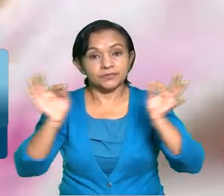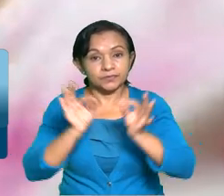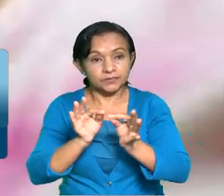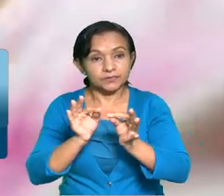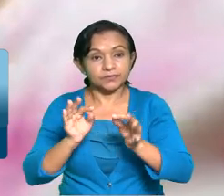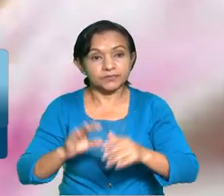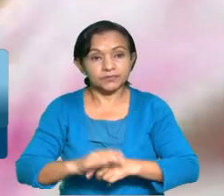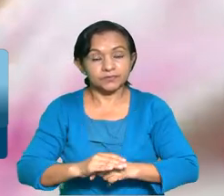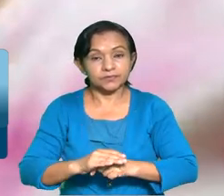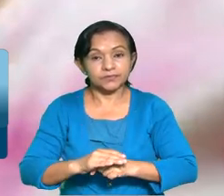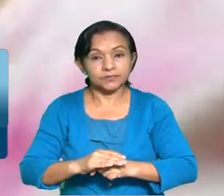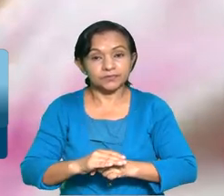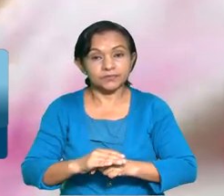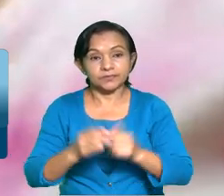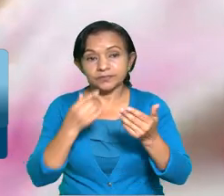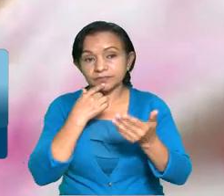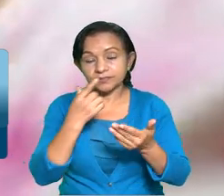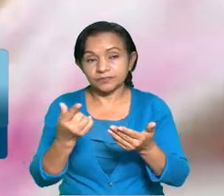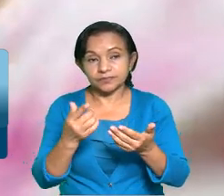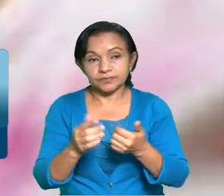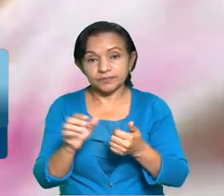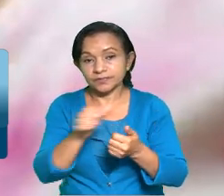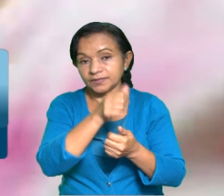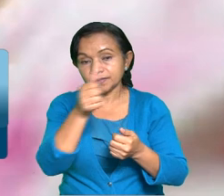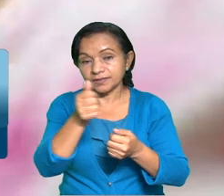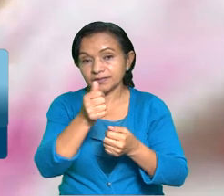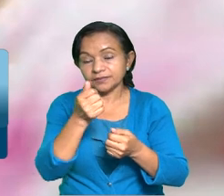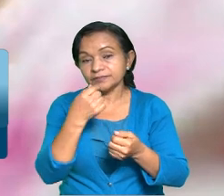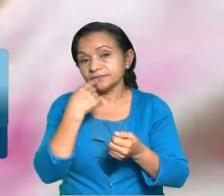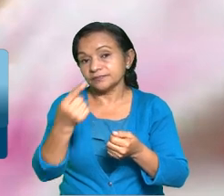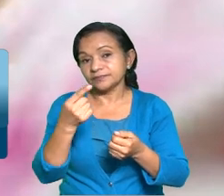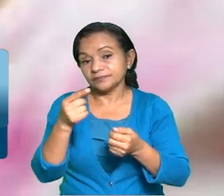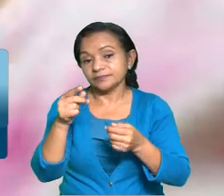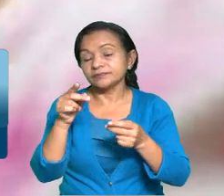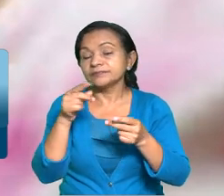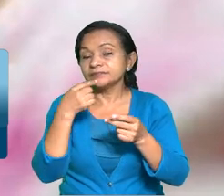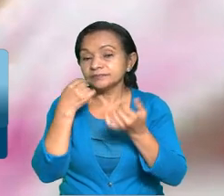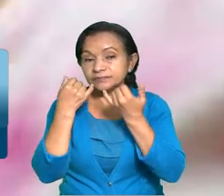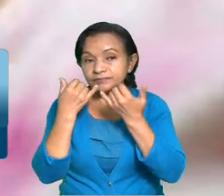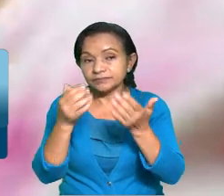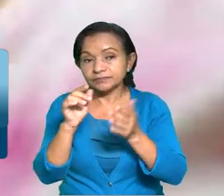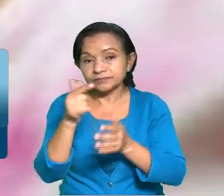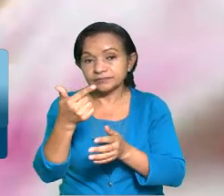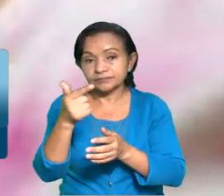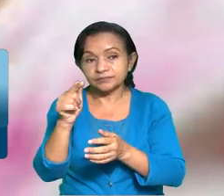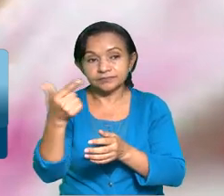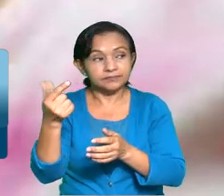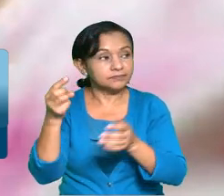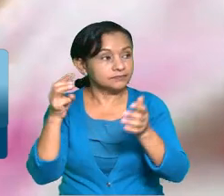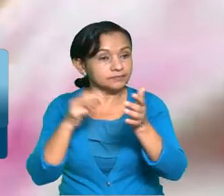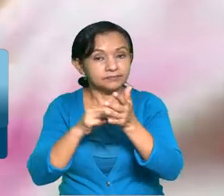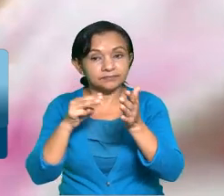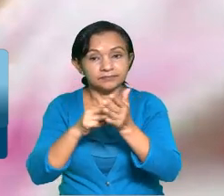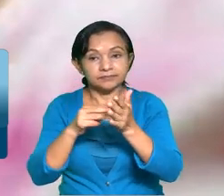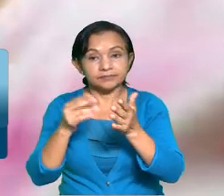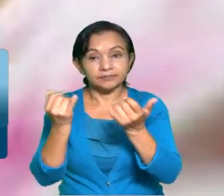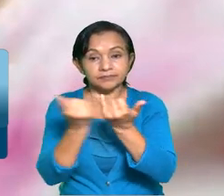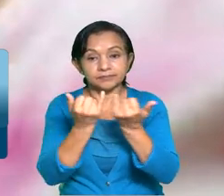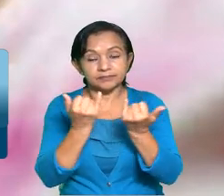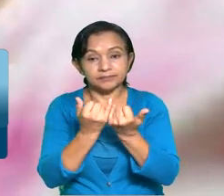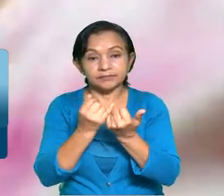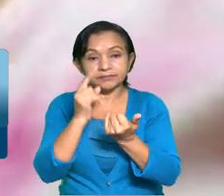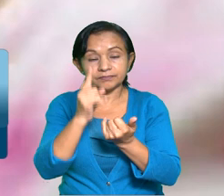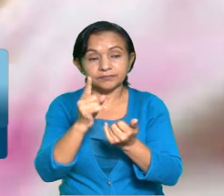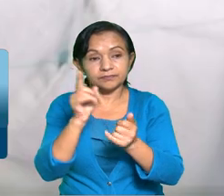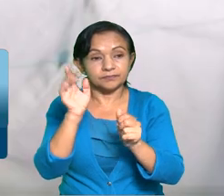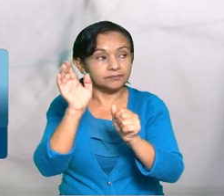Así es. Pero dice, aquí recojo datos de UNICEF, que alrededor de 77 millones de recién nacidos, uno de